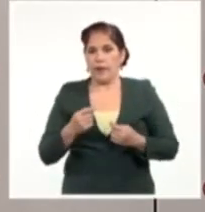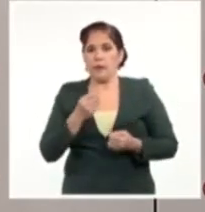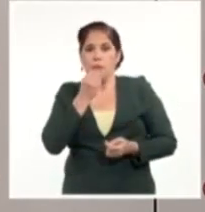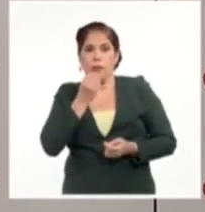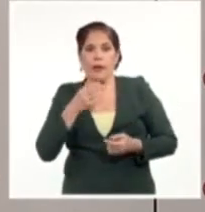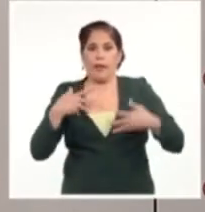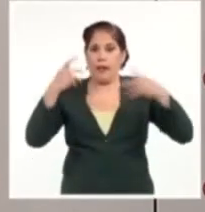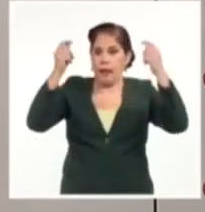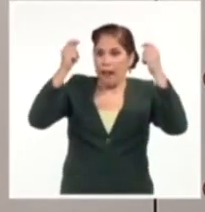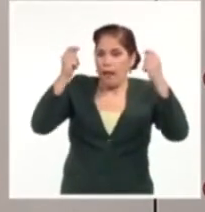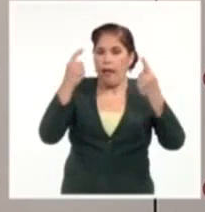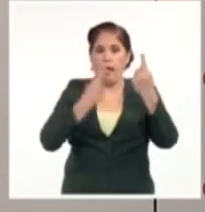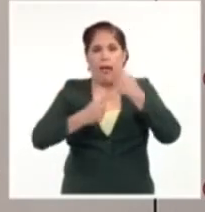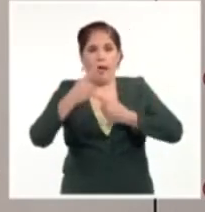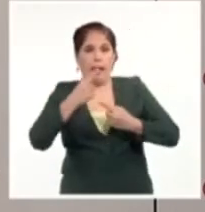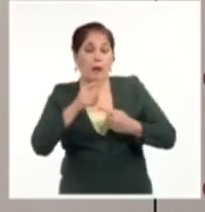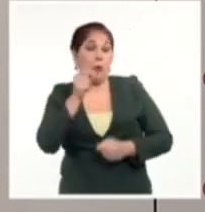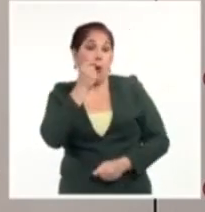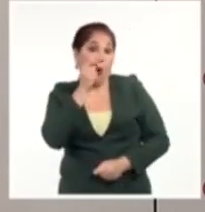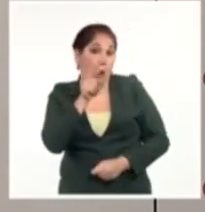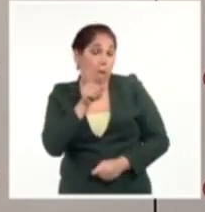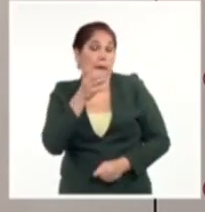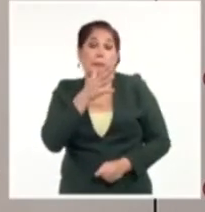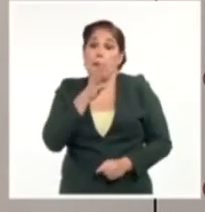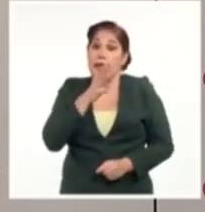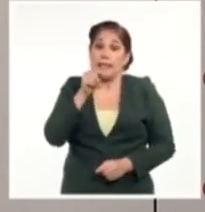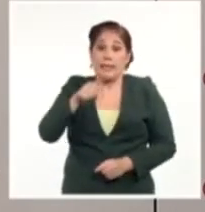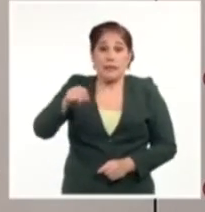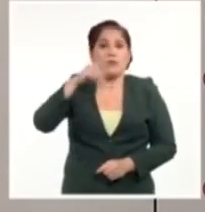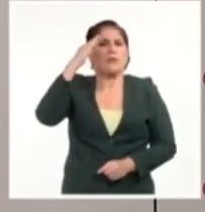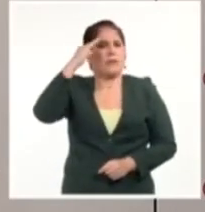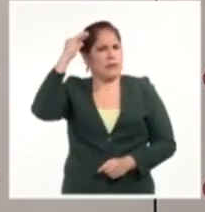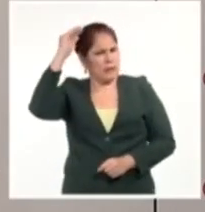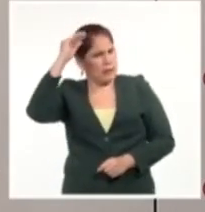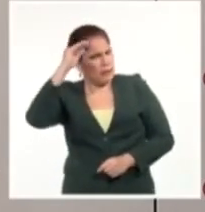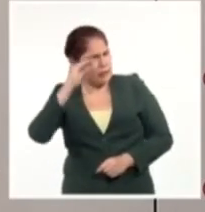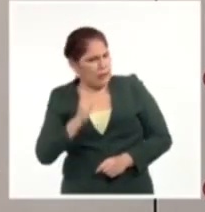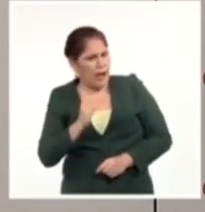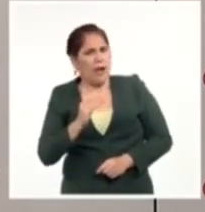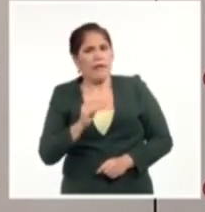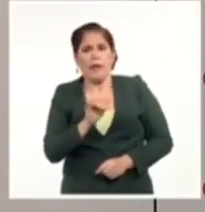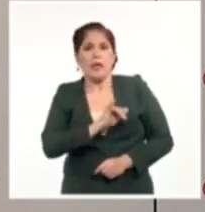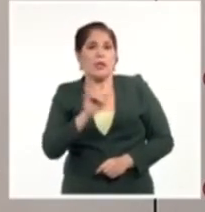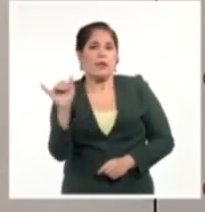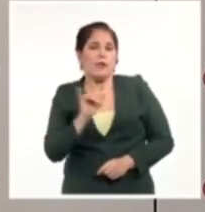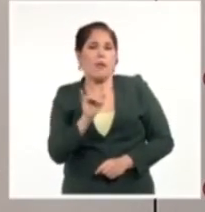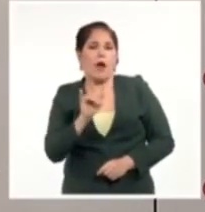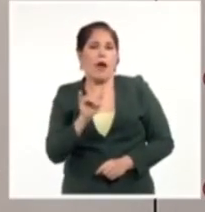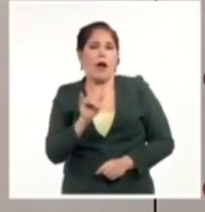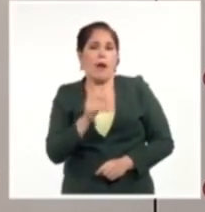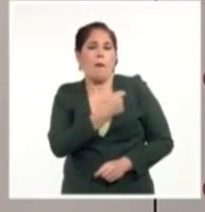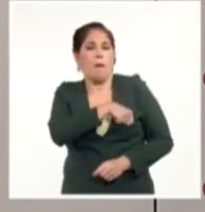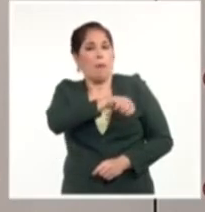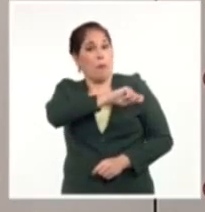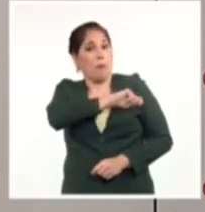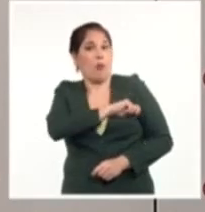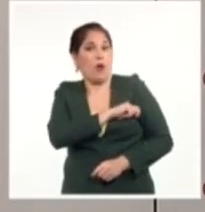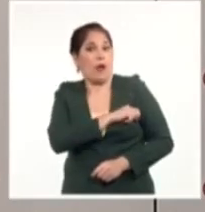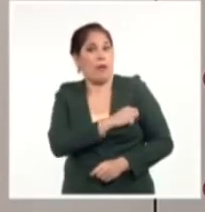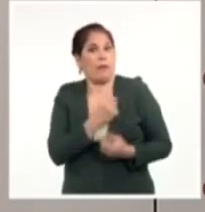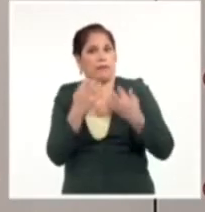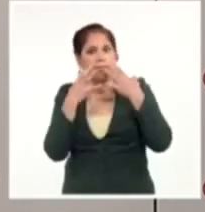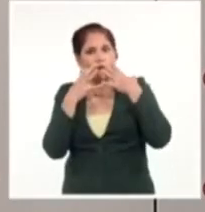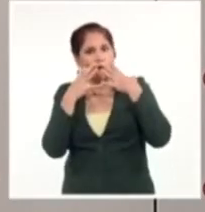a Bukele la iniciativa le ha valido, entre otras, pero hay que reconocer que esta es su abanderada, una popularidad de grandes